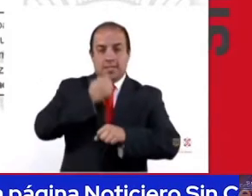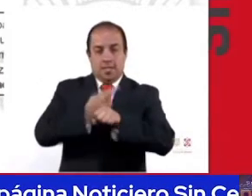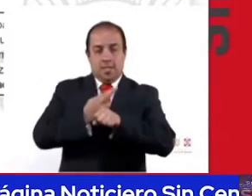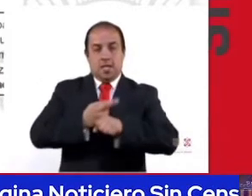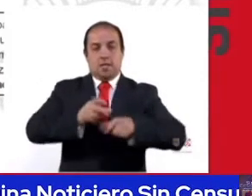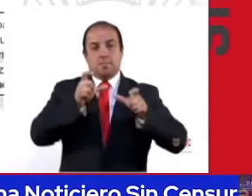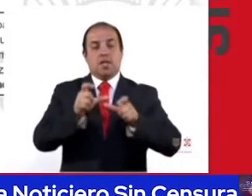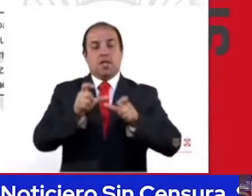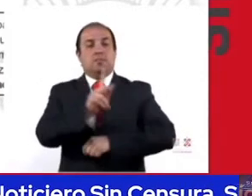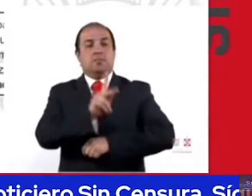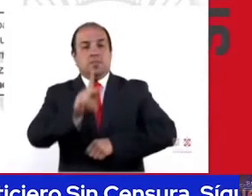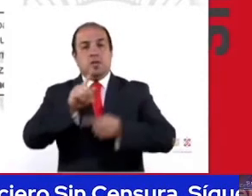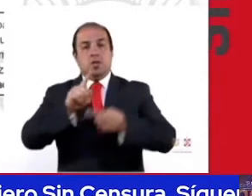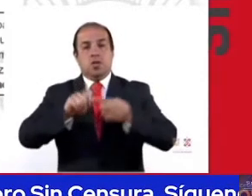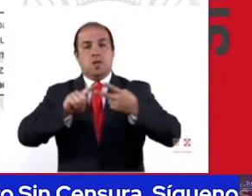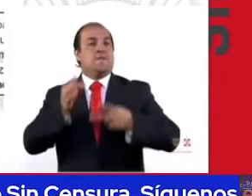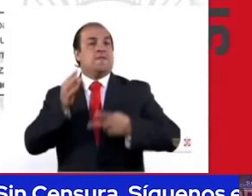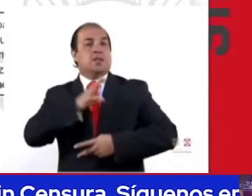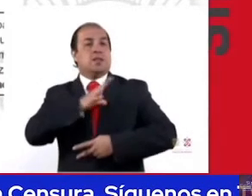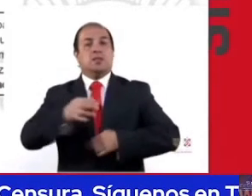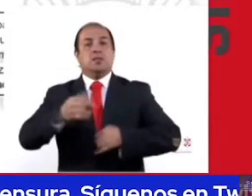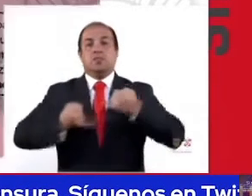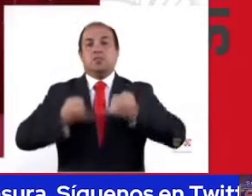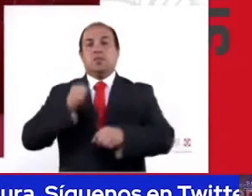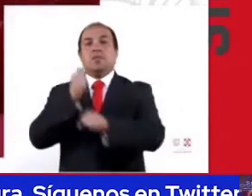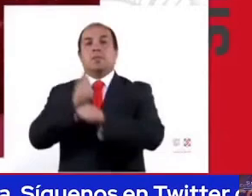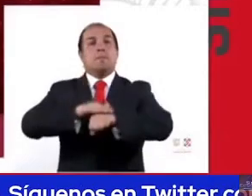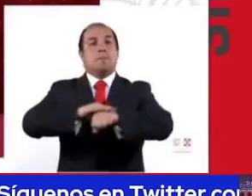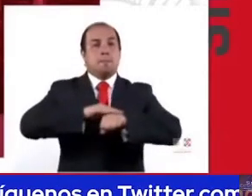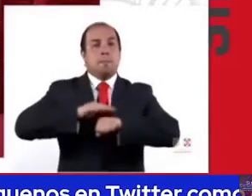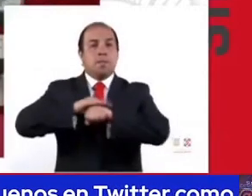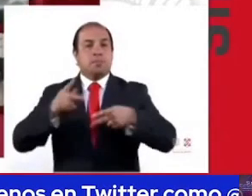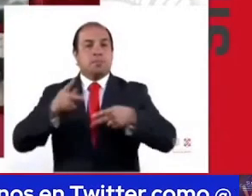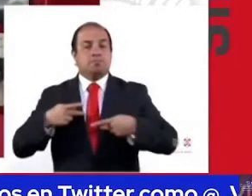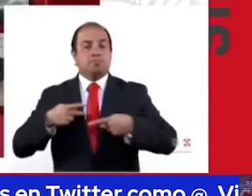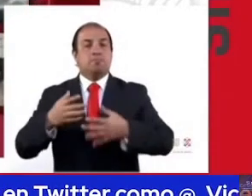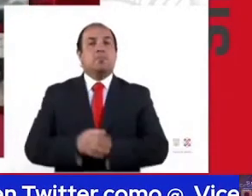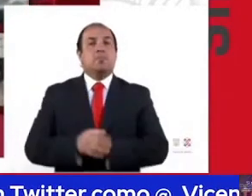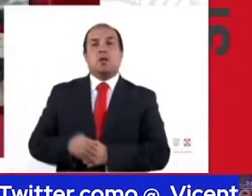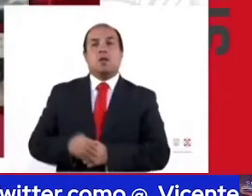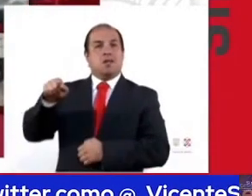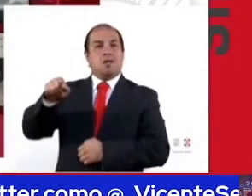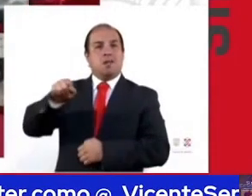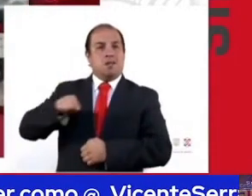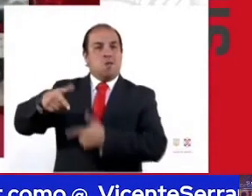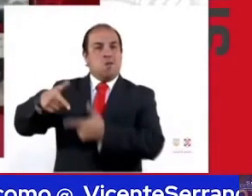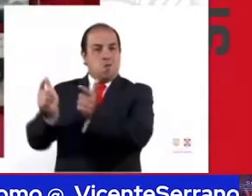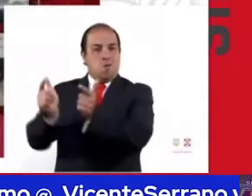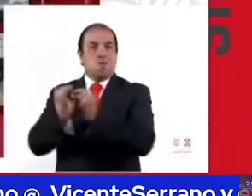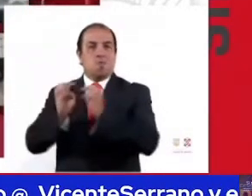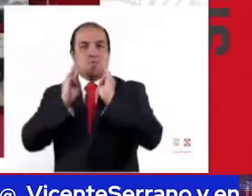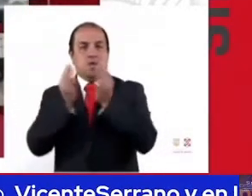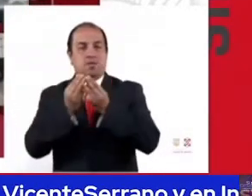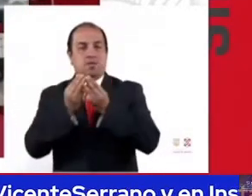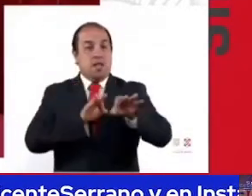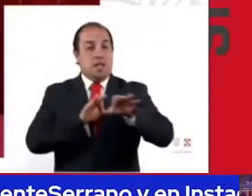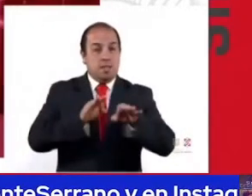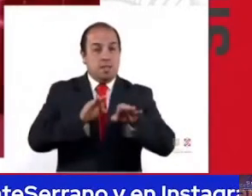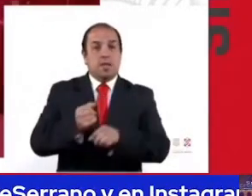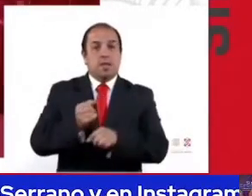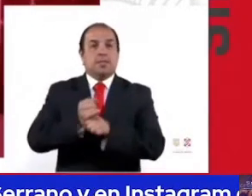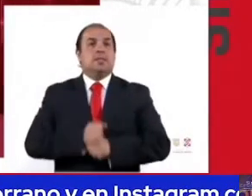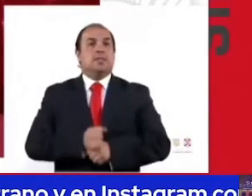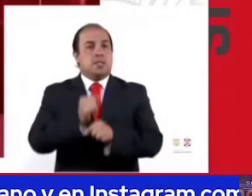Fiscalía General de Justicia permitió identificar a más integrantes de esta célula criminal. Las labores de inteligencia e investigación de